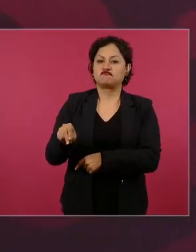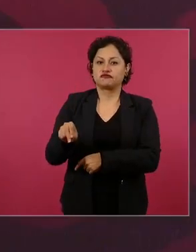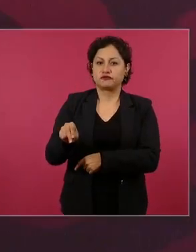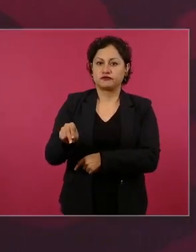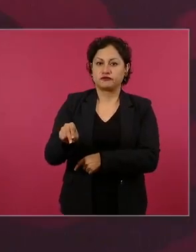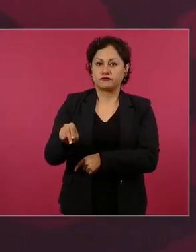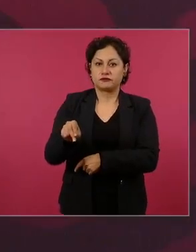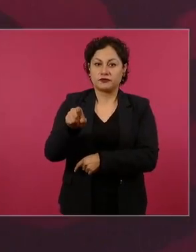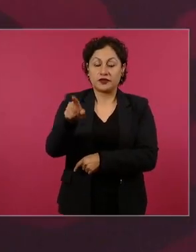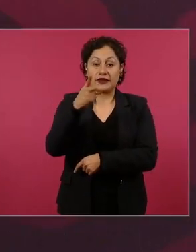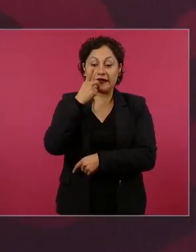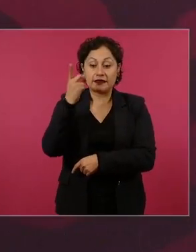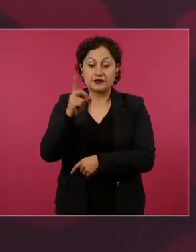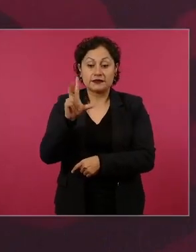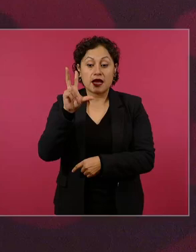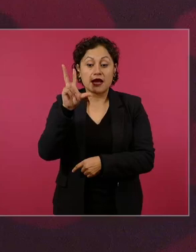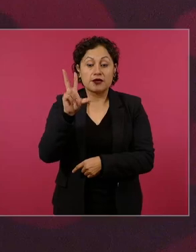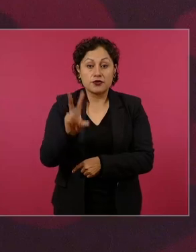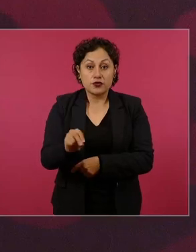pensando porque hay gente